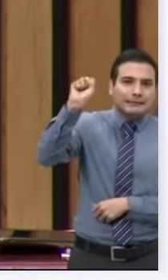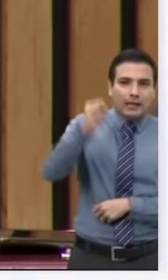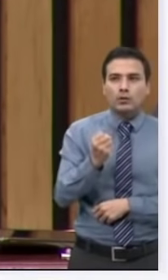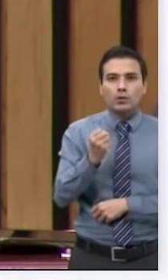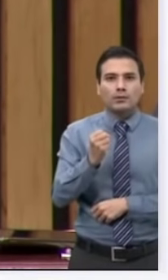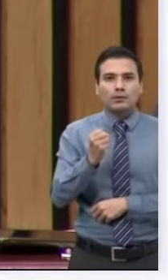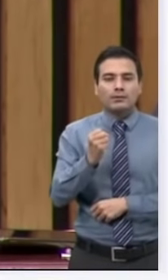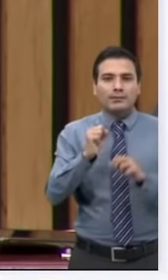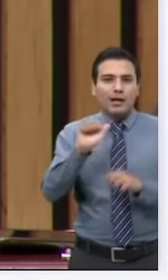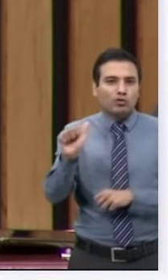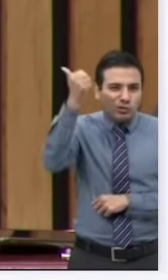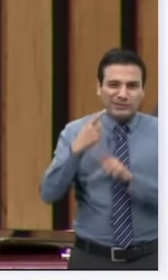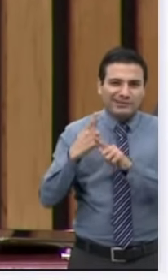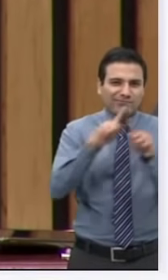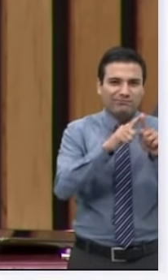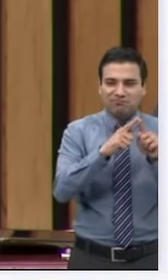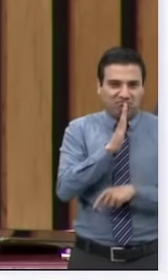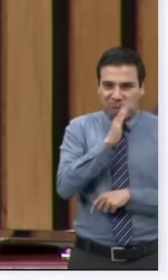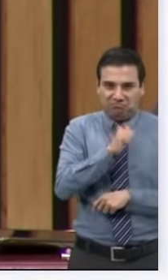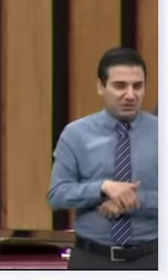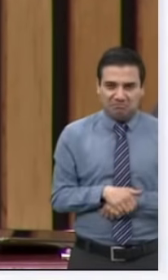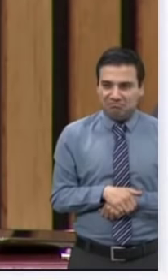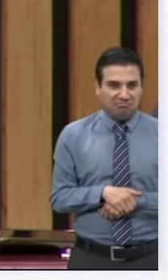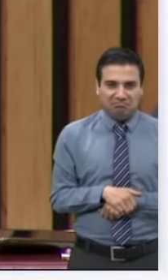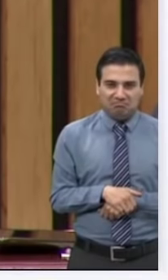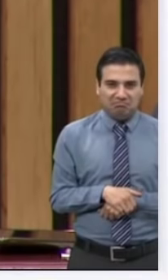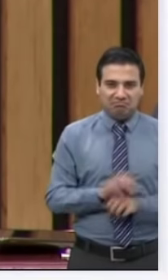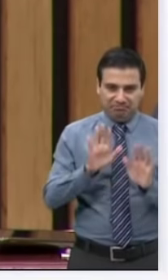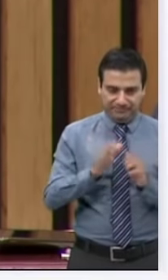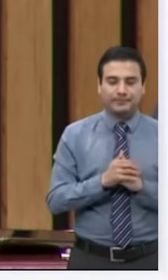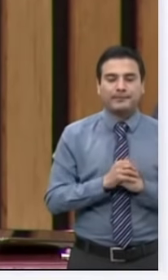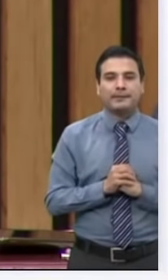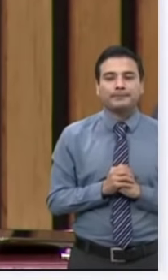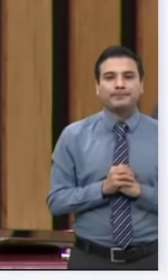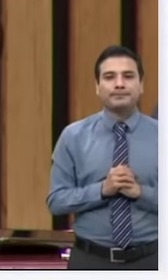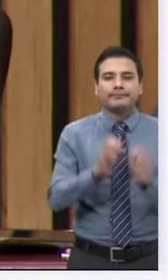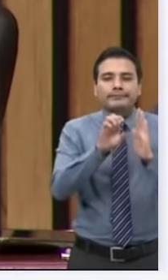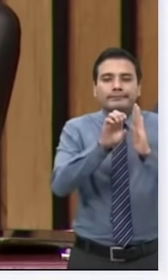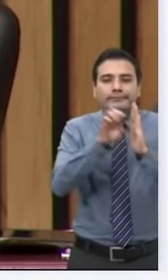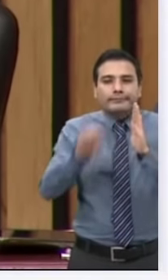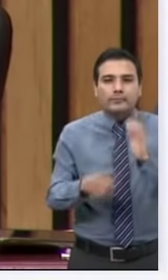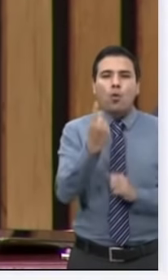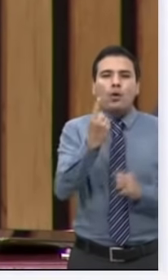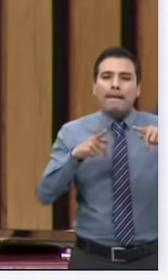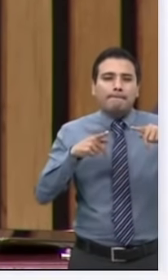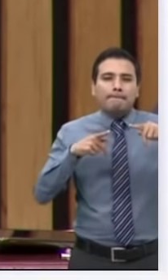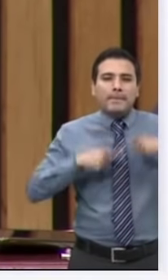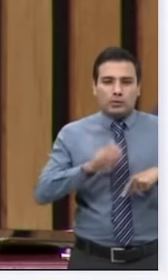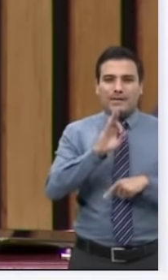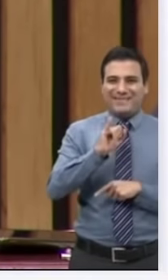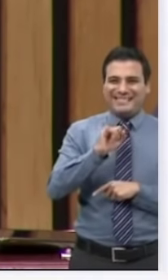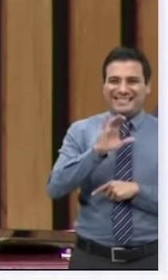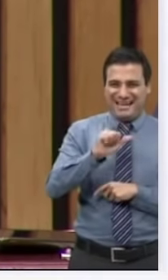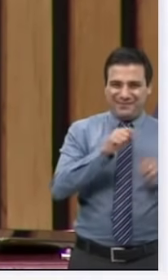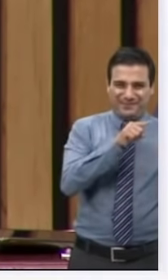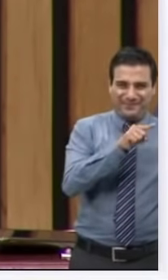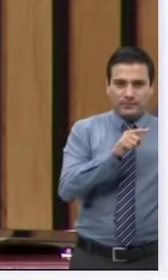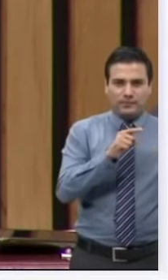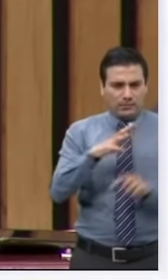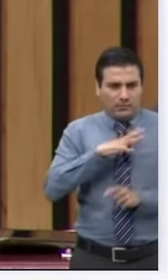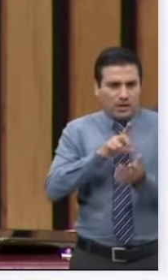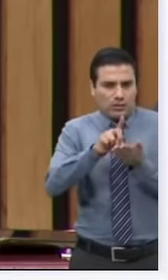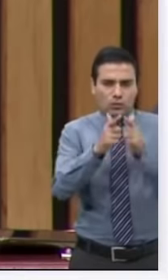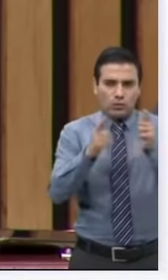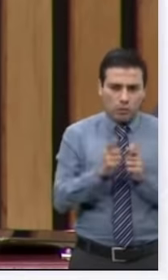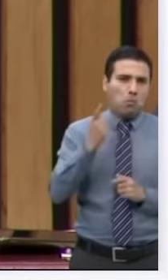asociación etcétera entonces qué pasa cuando una persona física que tiene derecho a aportar a un partido